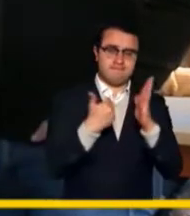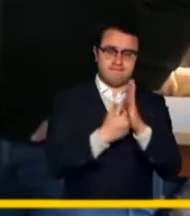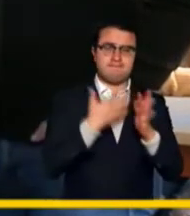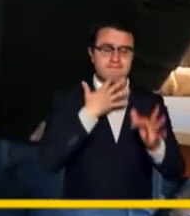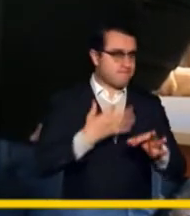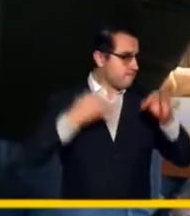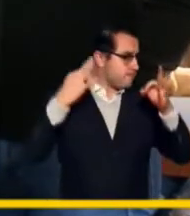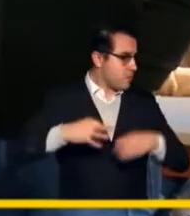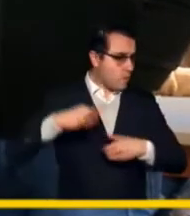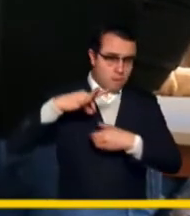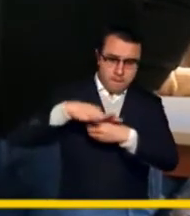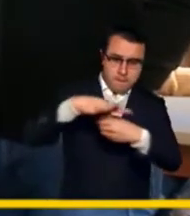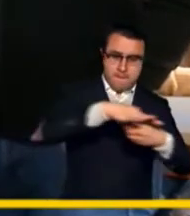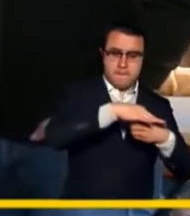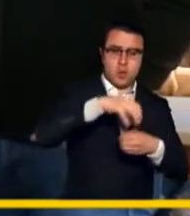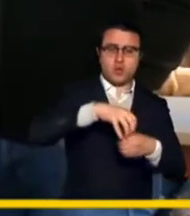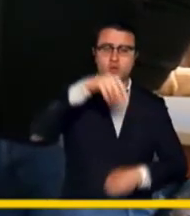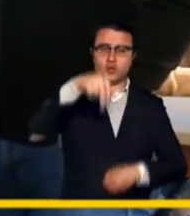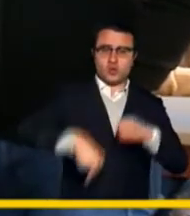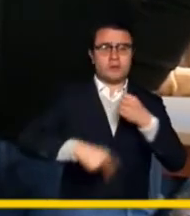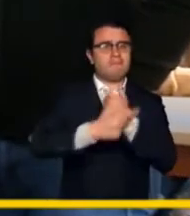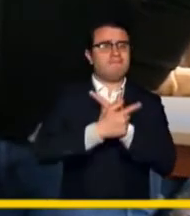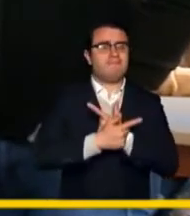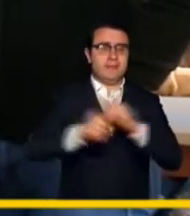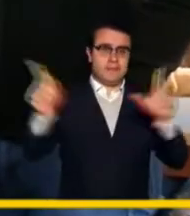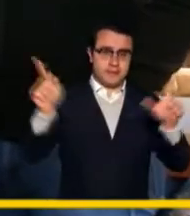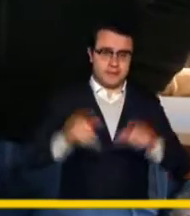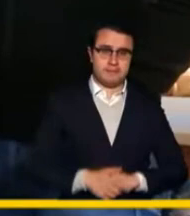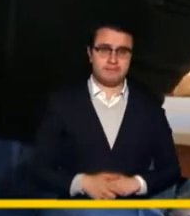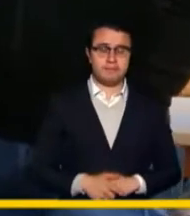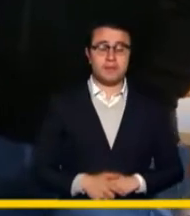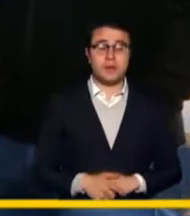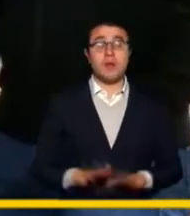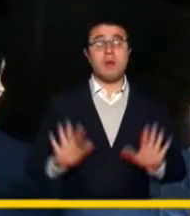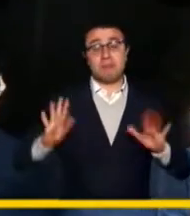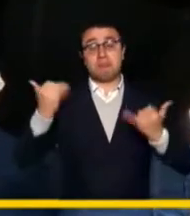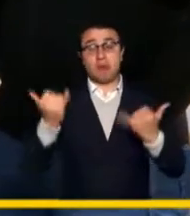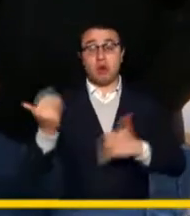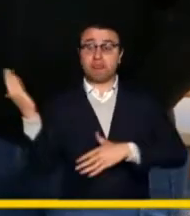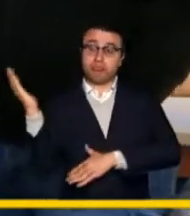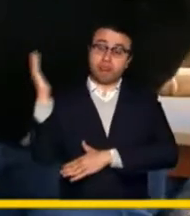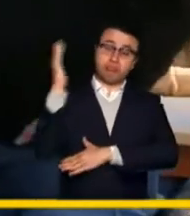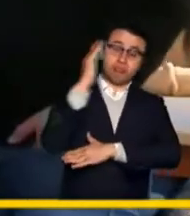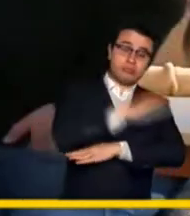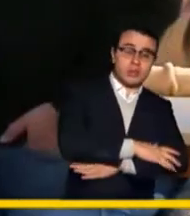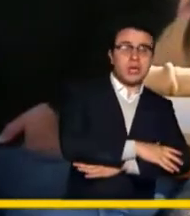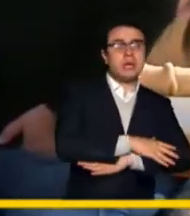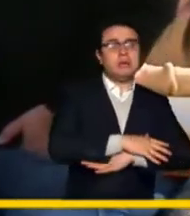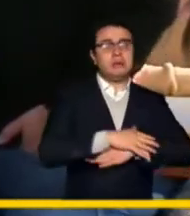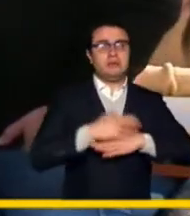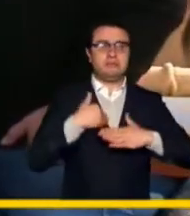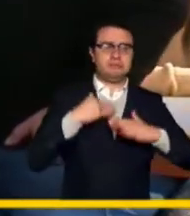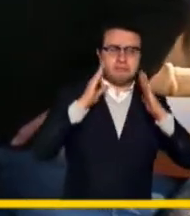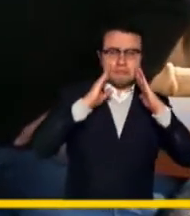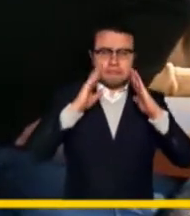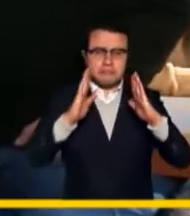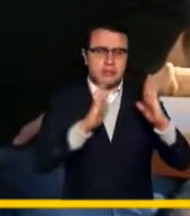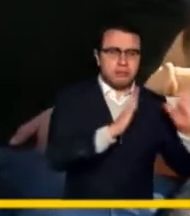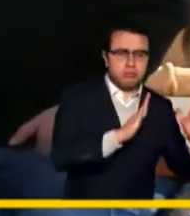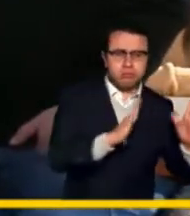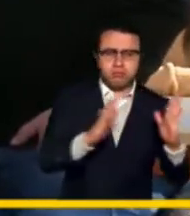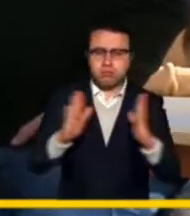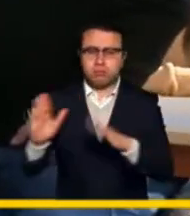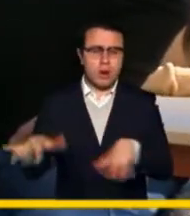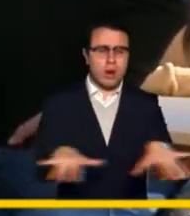ciudadano sea libre. Bueno, ya al final, durante el día, estaremos atentos al desarrollo de la